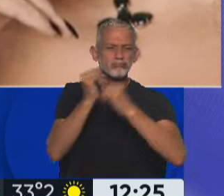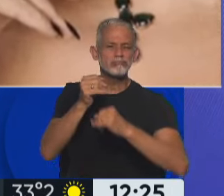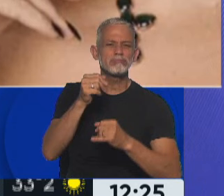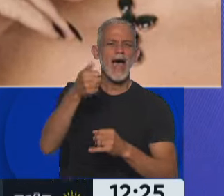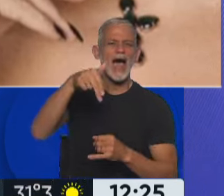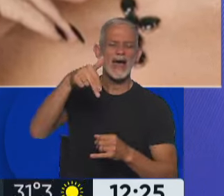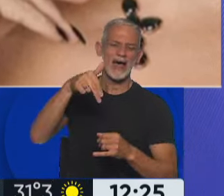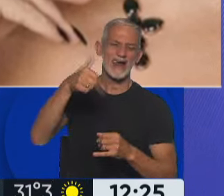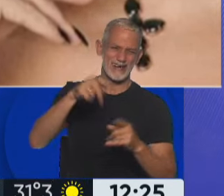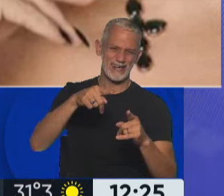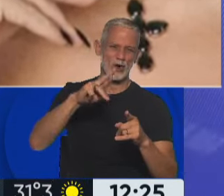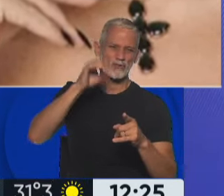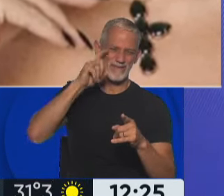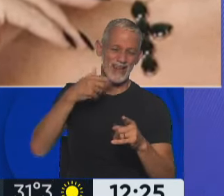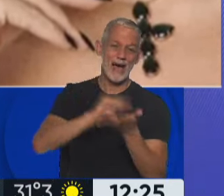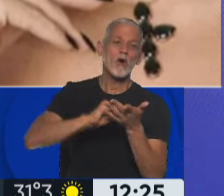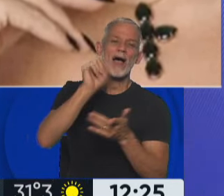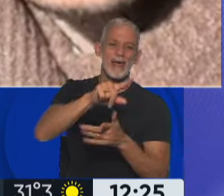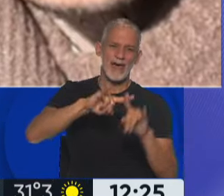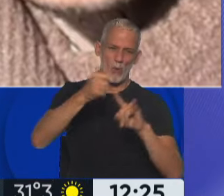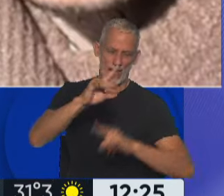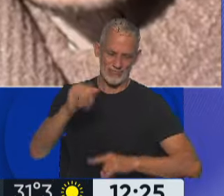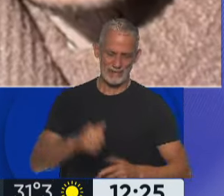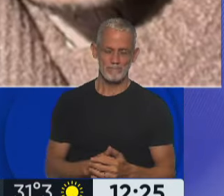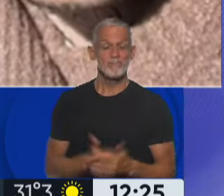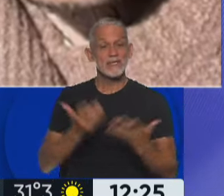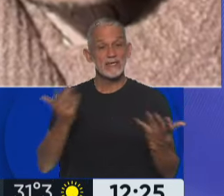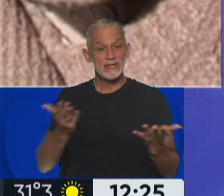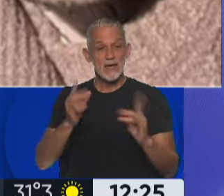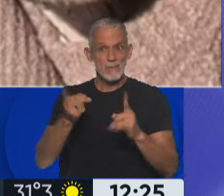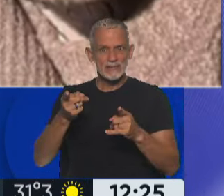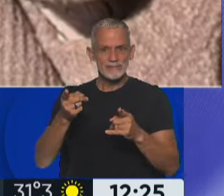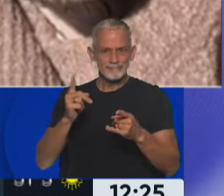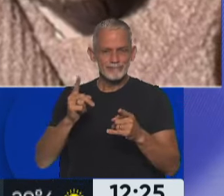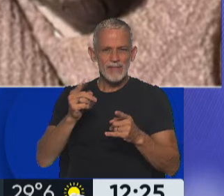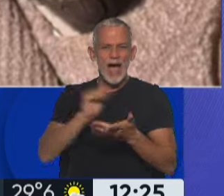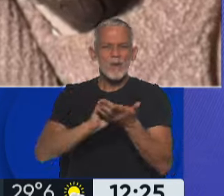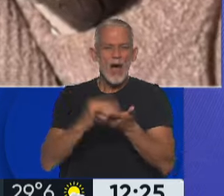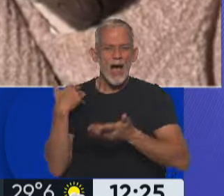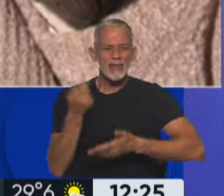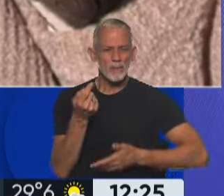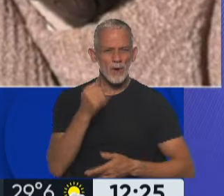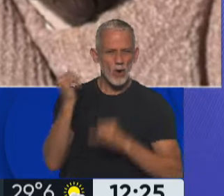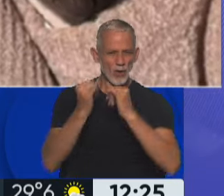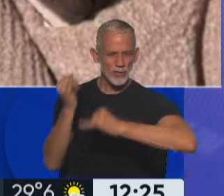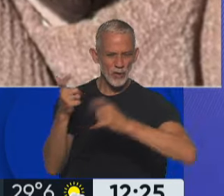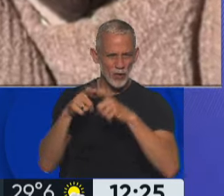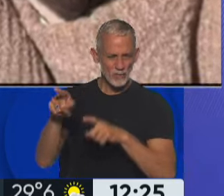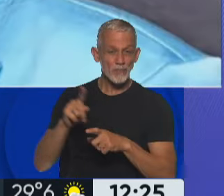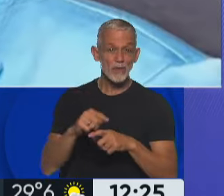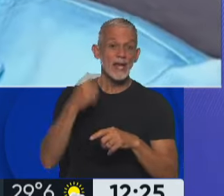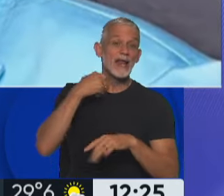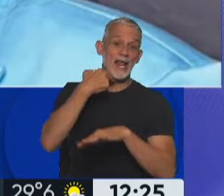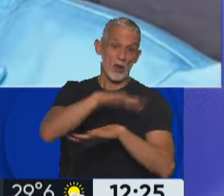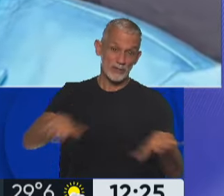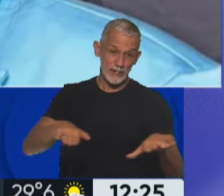abogada de wanara queé es lo que nos ha estado compartiendo y otra cosa más relacionada con lo que dijo la abogada hace un ratito nada más en la audiencia que los menores que